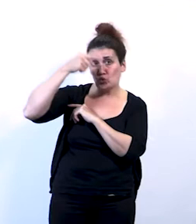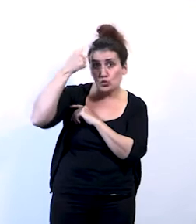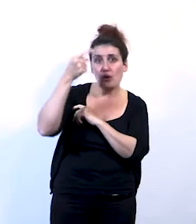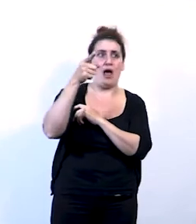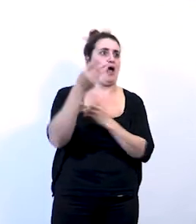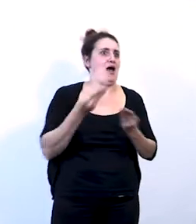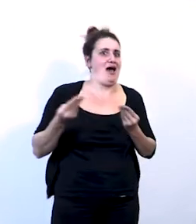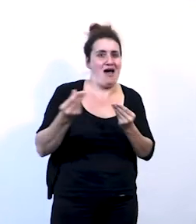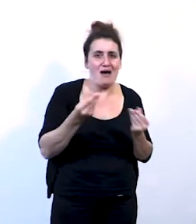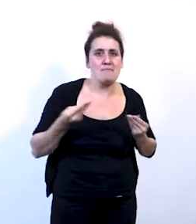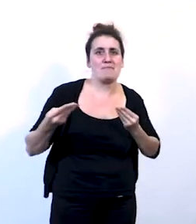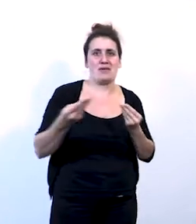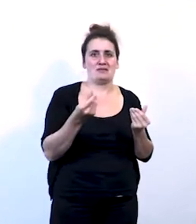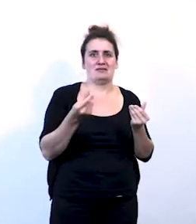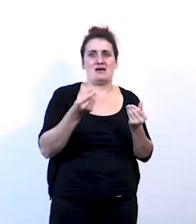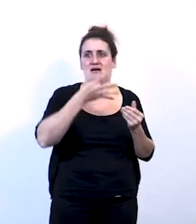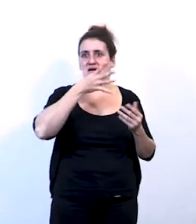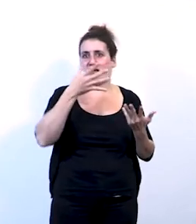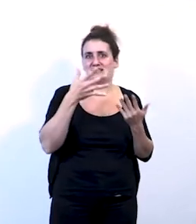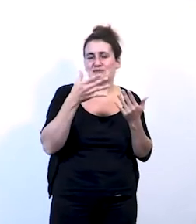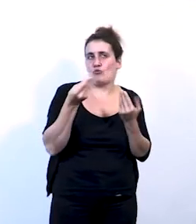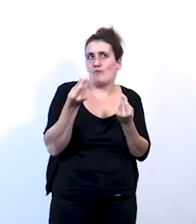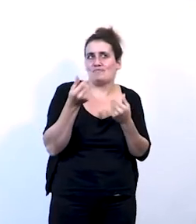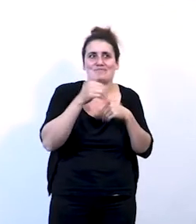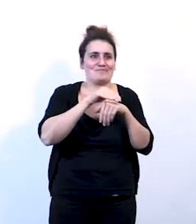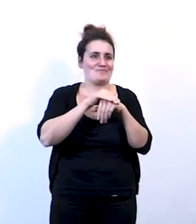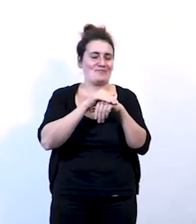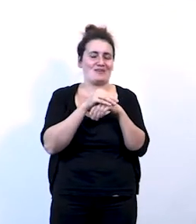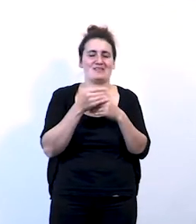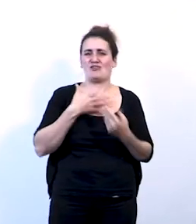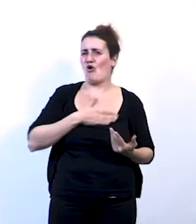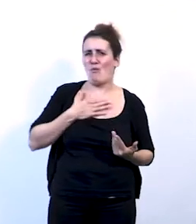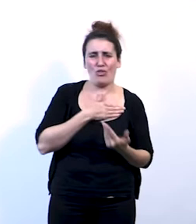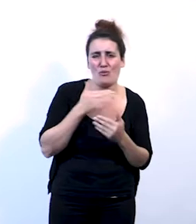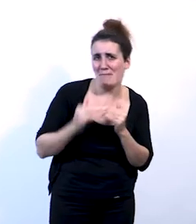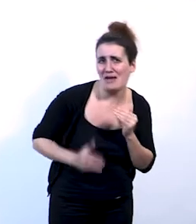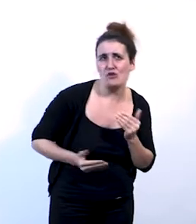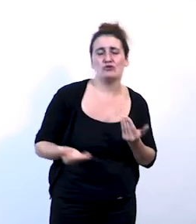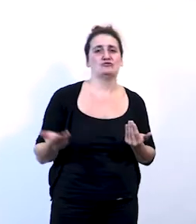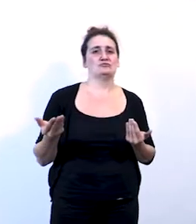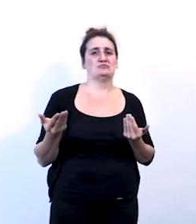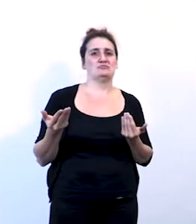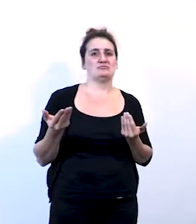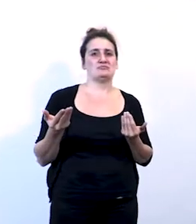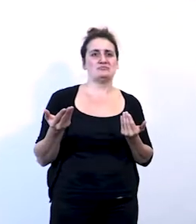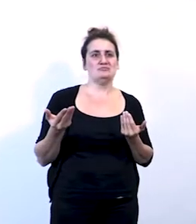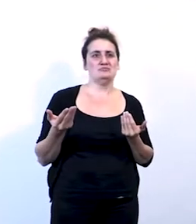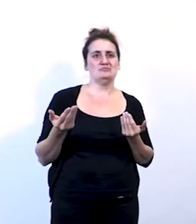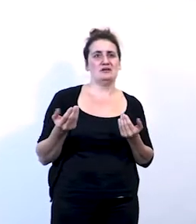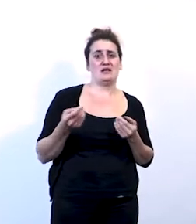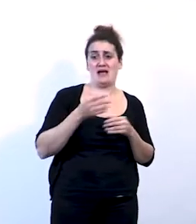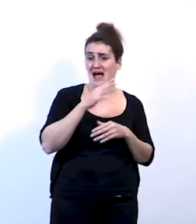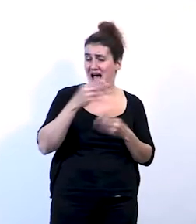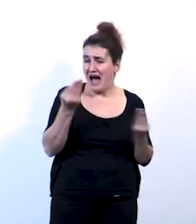ambiente que es menos amigable, en un ambiente en el que la gente ya tiene